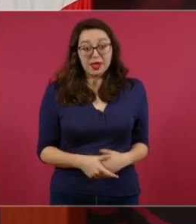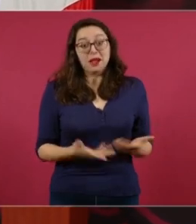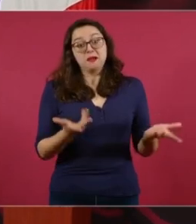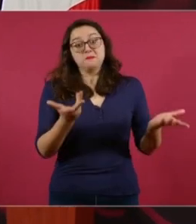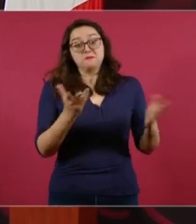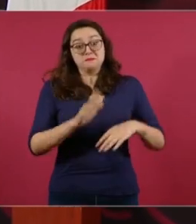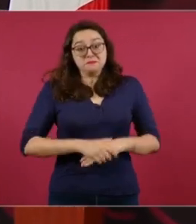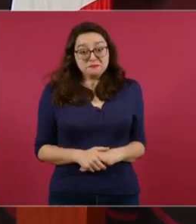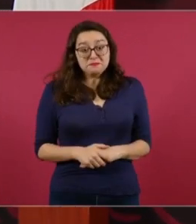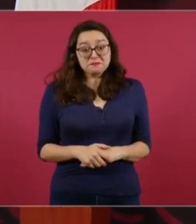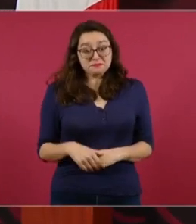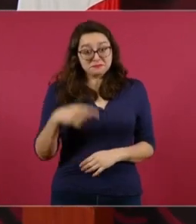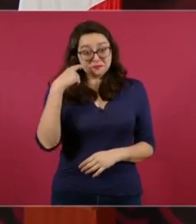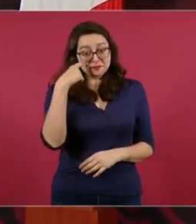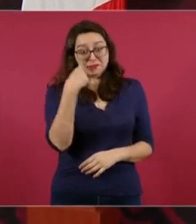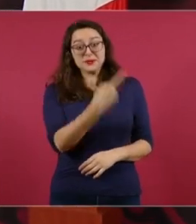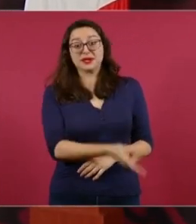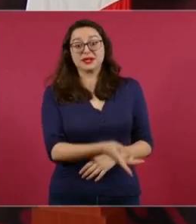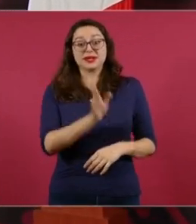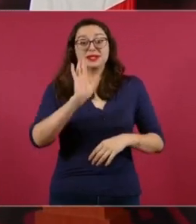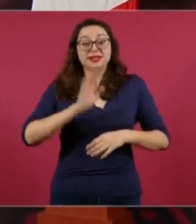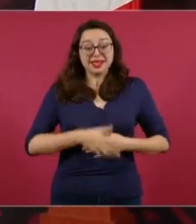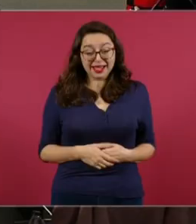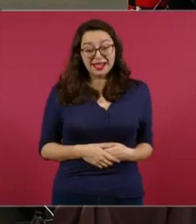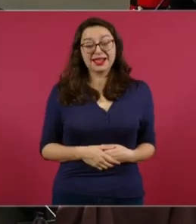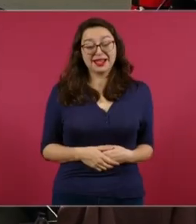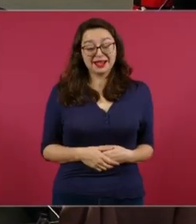Mira. No lo sabía.